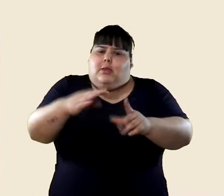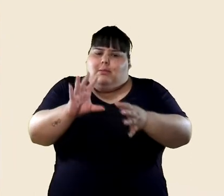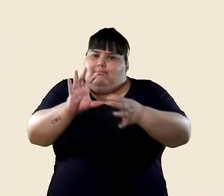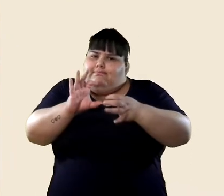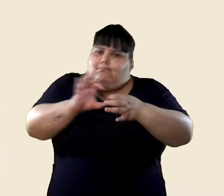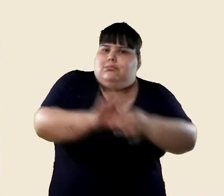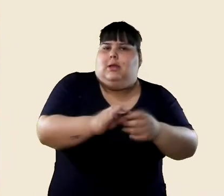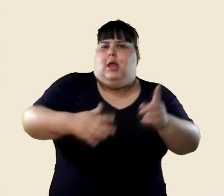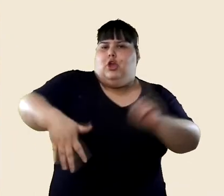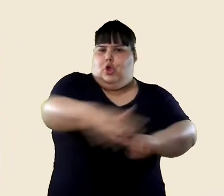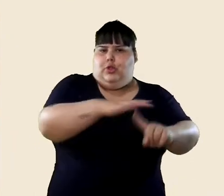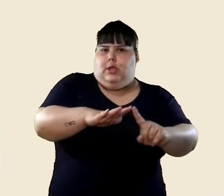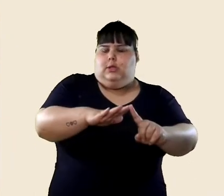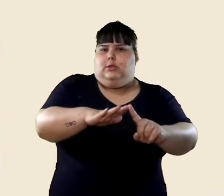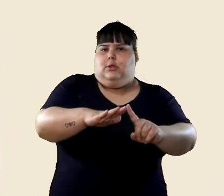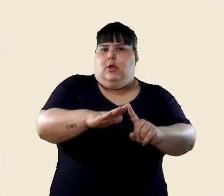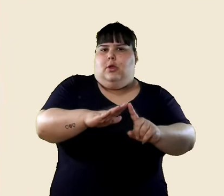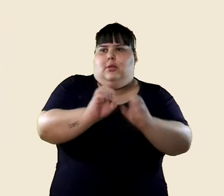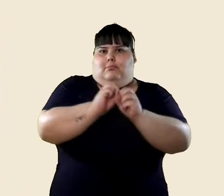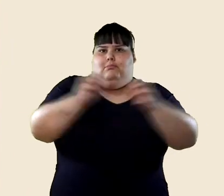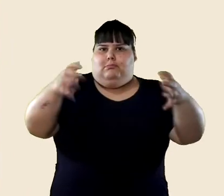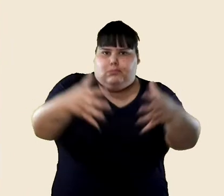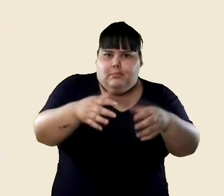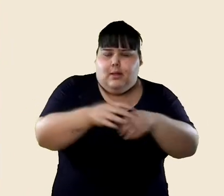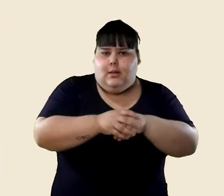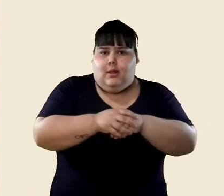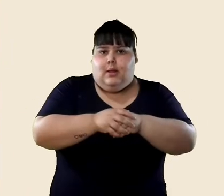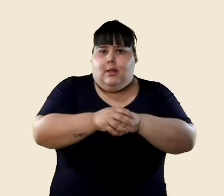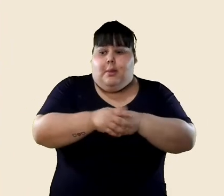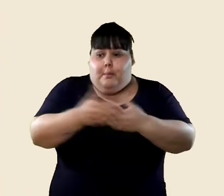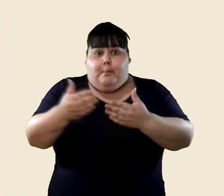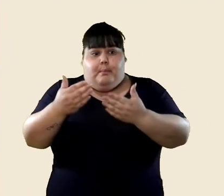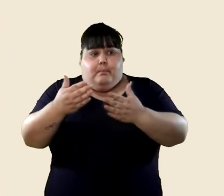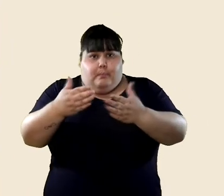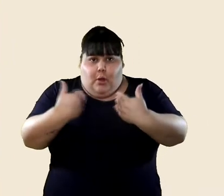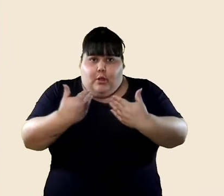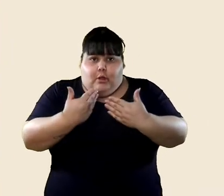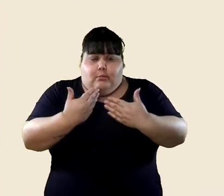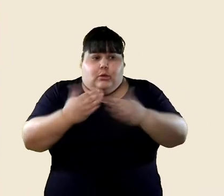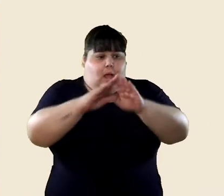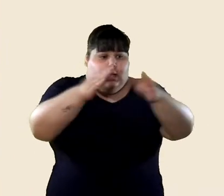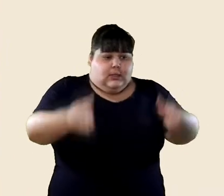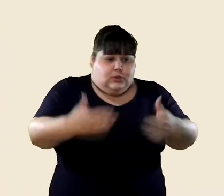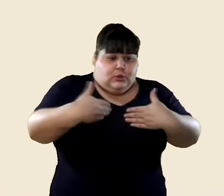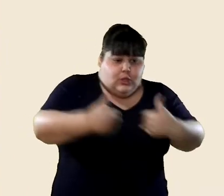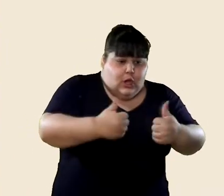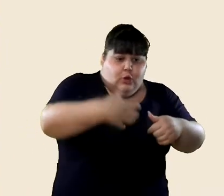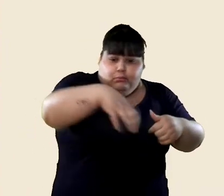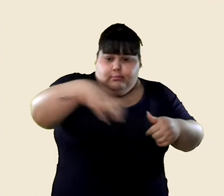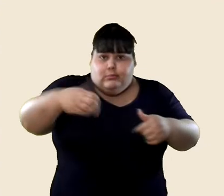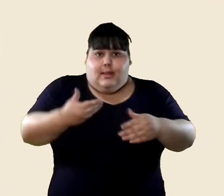bien digamos, uno puede acercarse a la institución, a salud y a los distintos recursos que